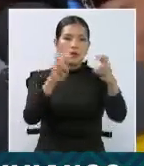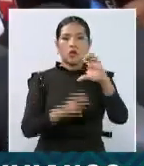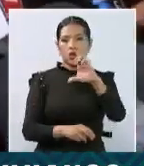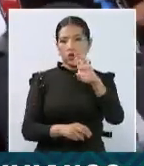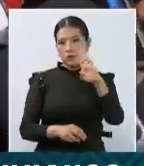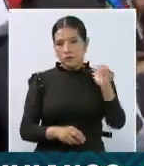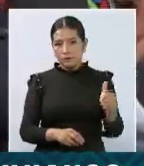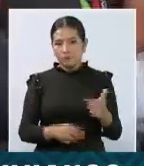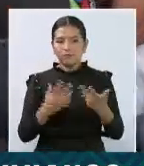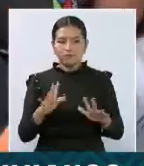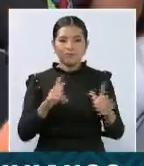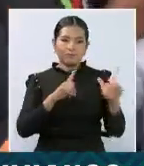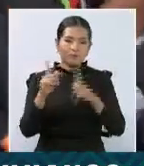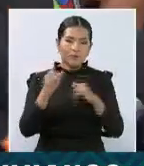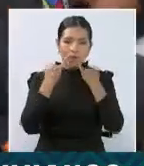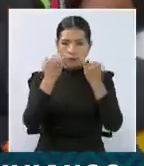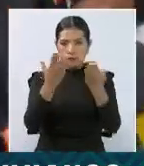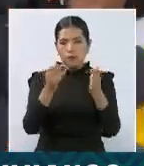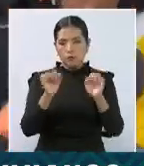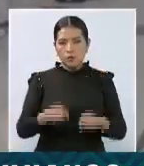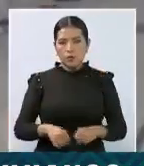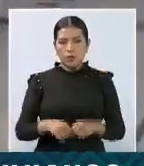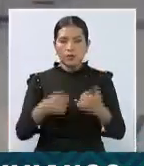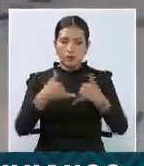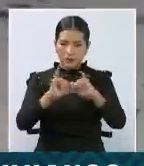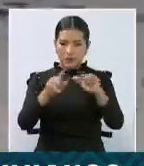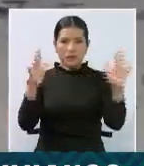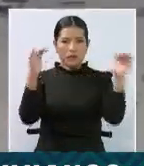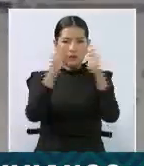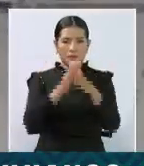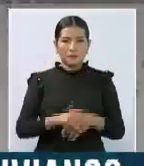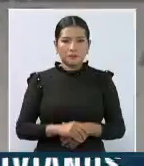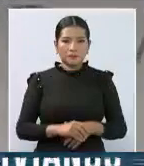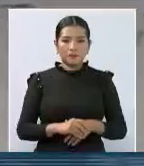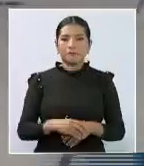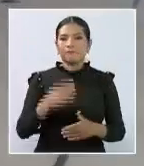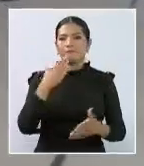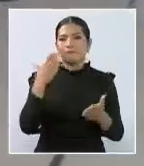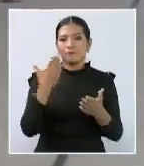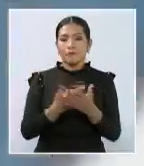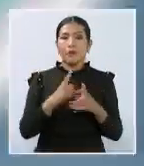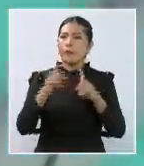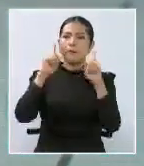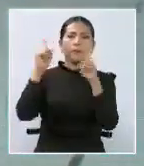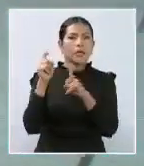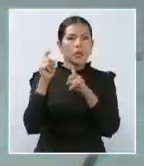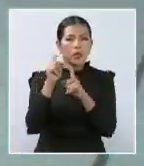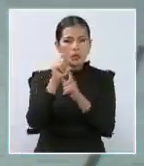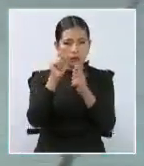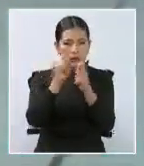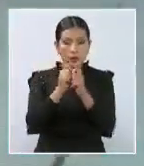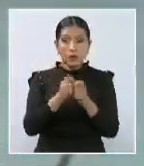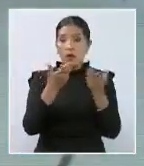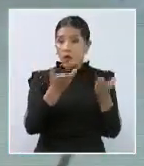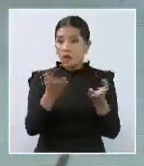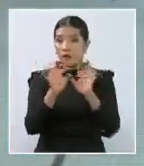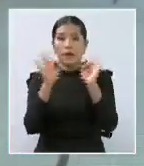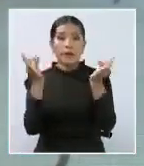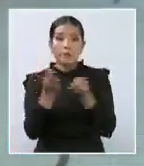es cuanto nosotros podemos informarles. Ariel, volvemos contigo hasta Estudios Centrales. Claudia, una pregunta muy puntual y breve. ¿Hay familiares